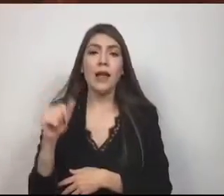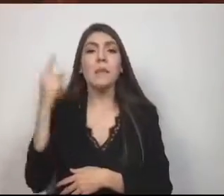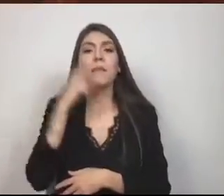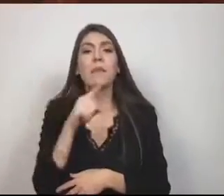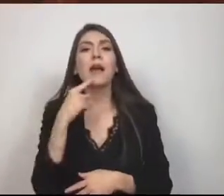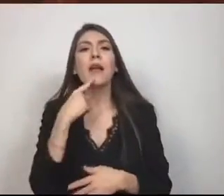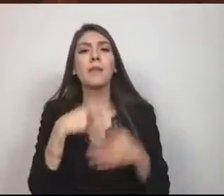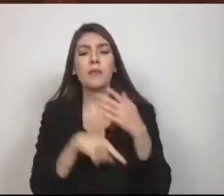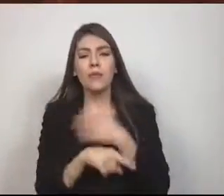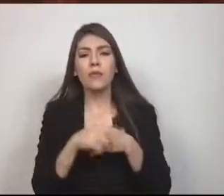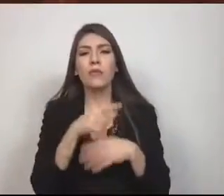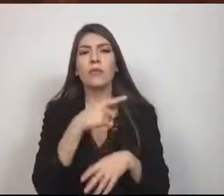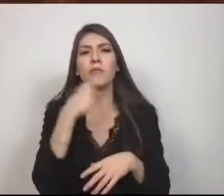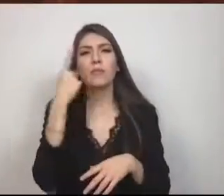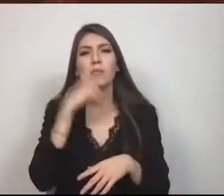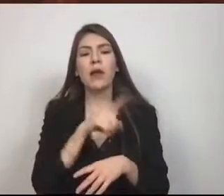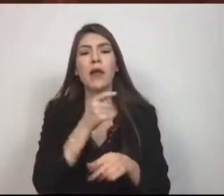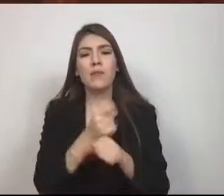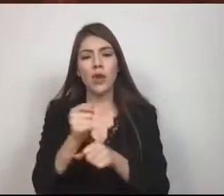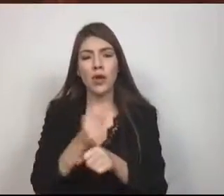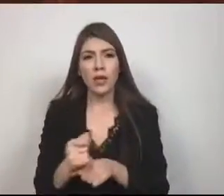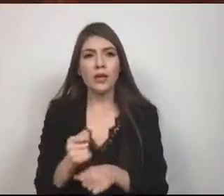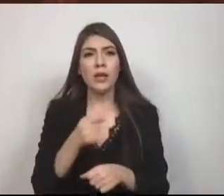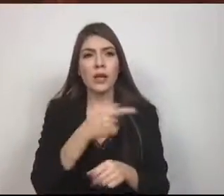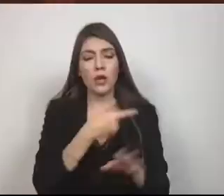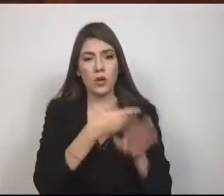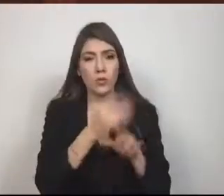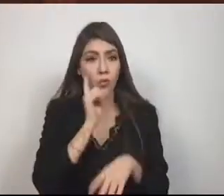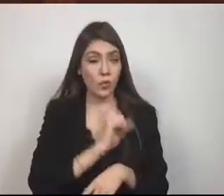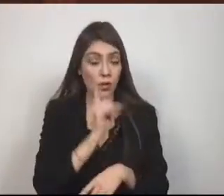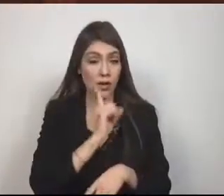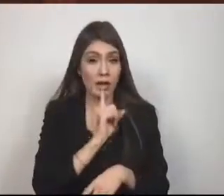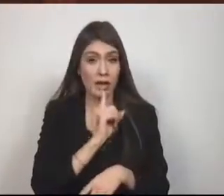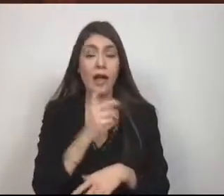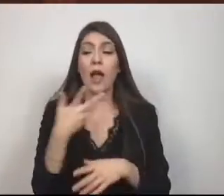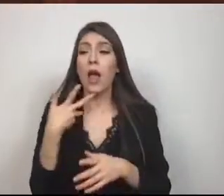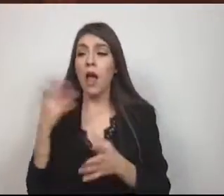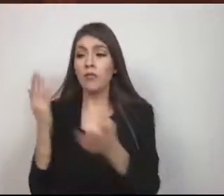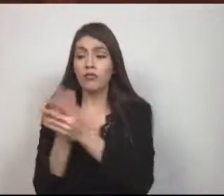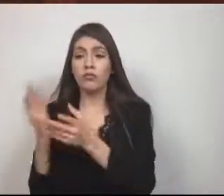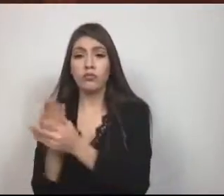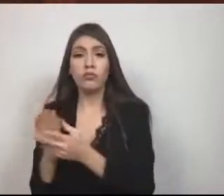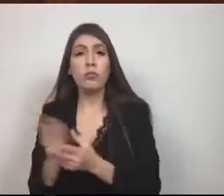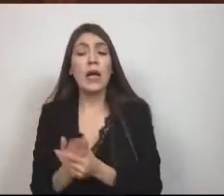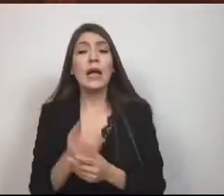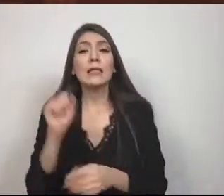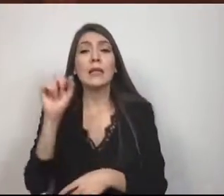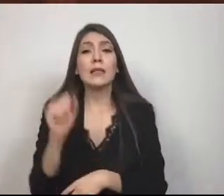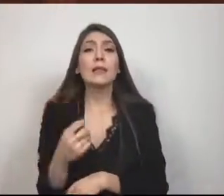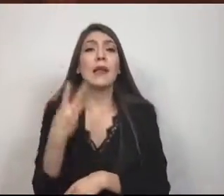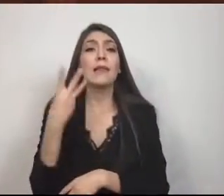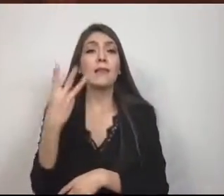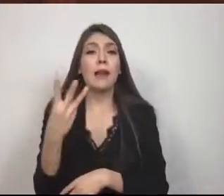violencia de género, fueron iniciadas 73 carpetas de investigación en ese año,